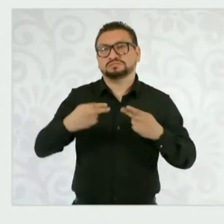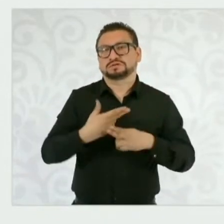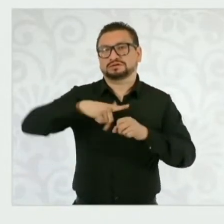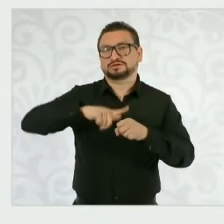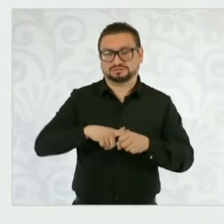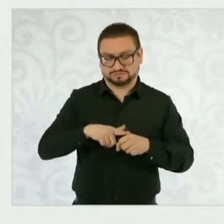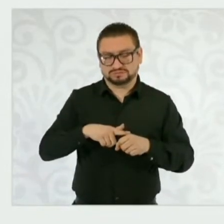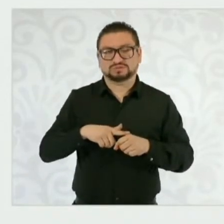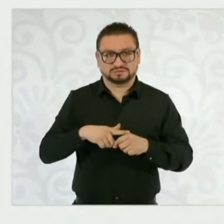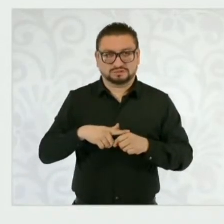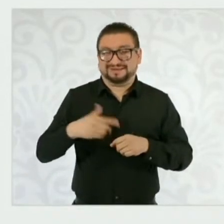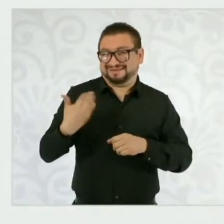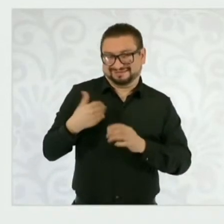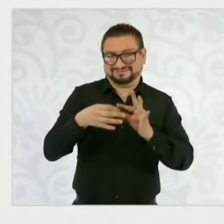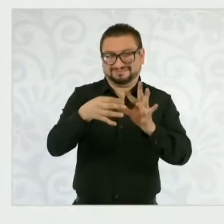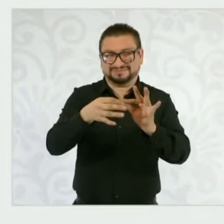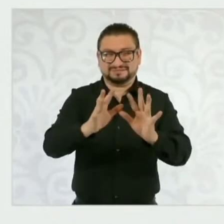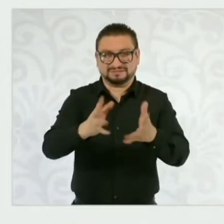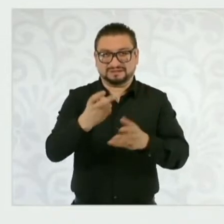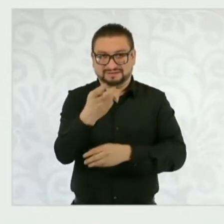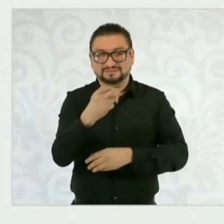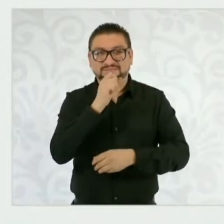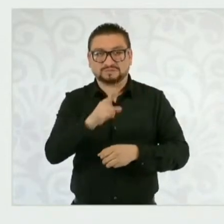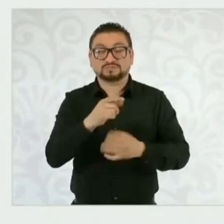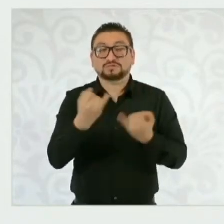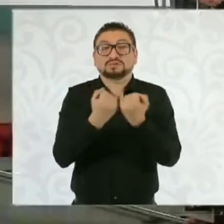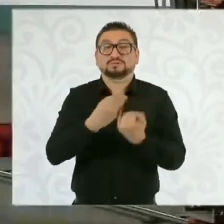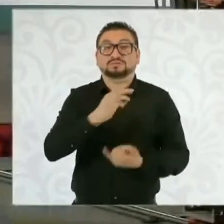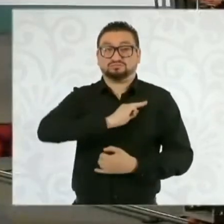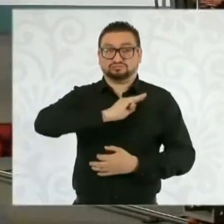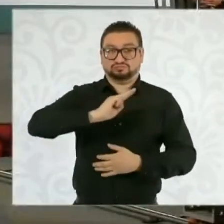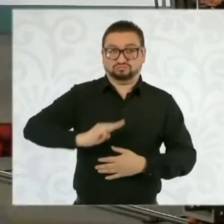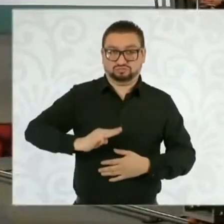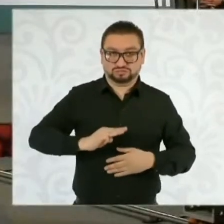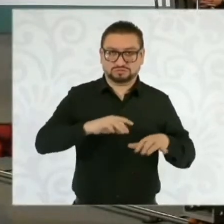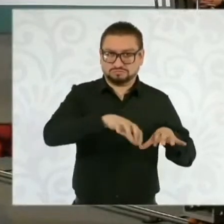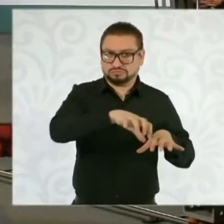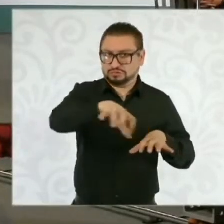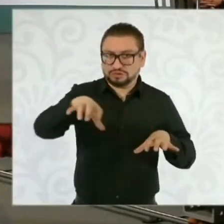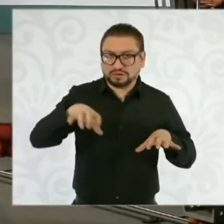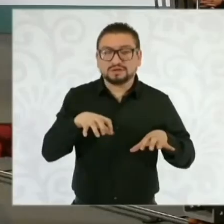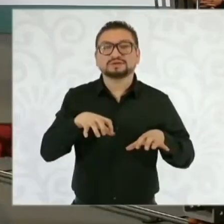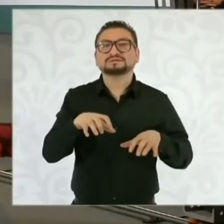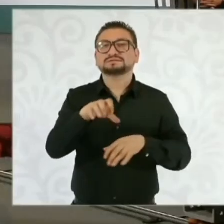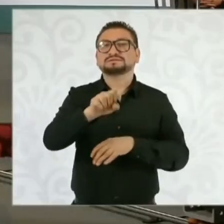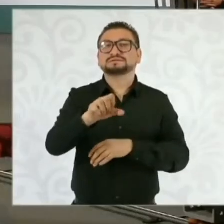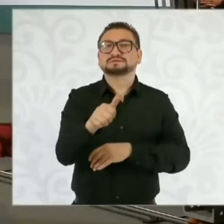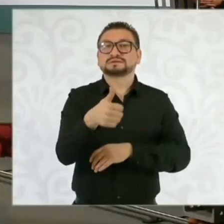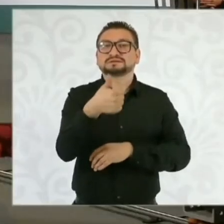ya he descrito, además de que en el caso de los municipios esta reducción ha sido del